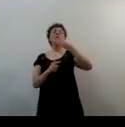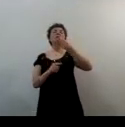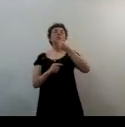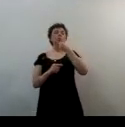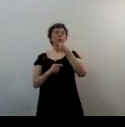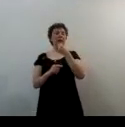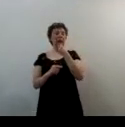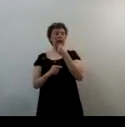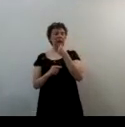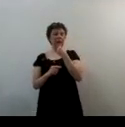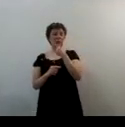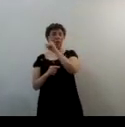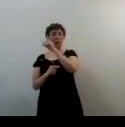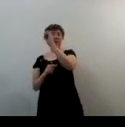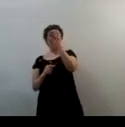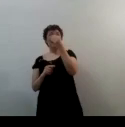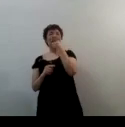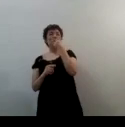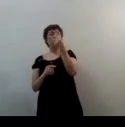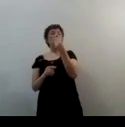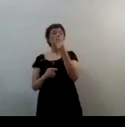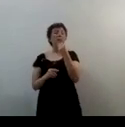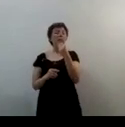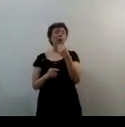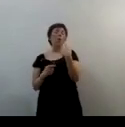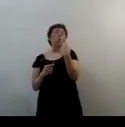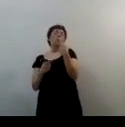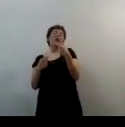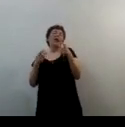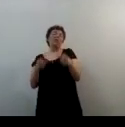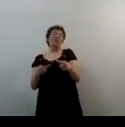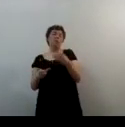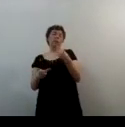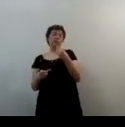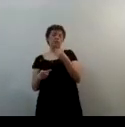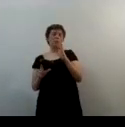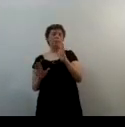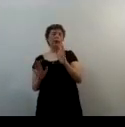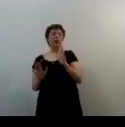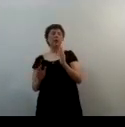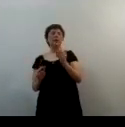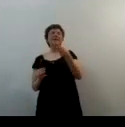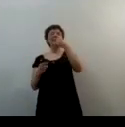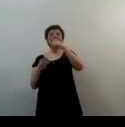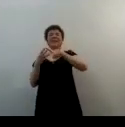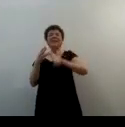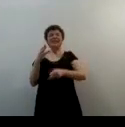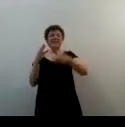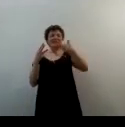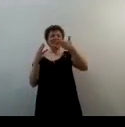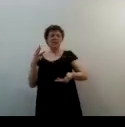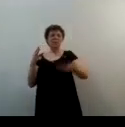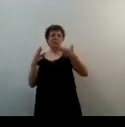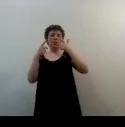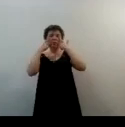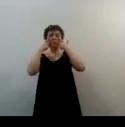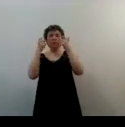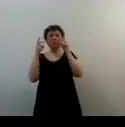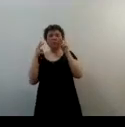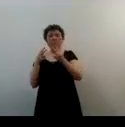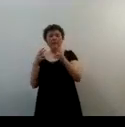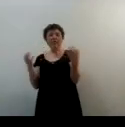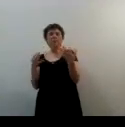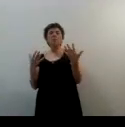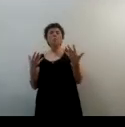o por 100 gramos de alimento o por ración de consumo. Pero los tres que son más importantes en lo que os tenéis que fijar son los